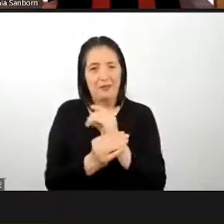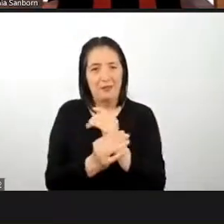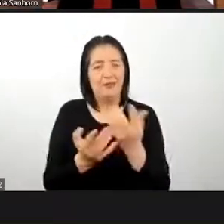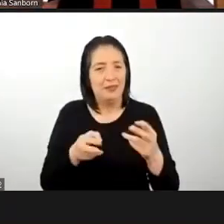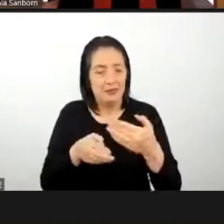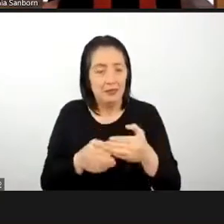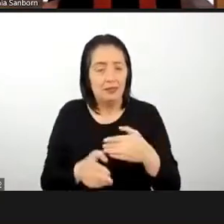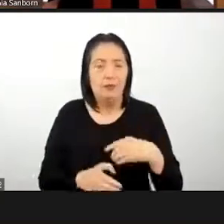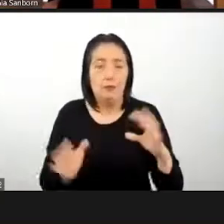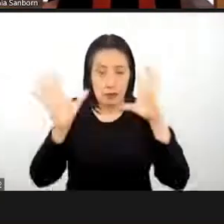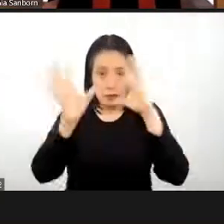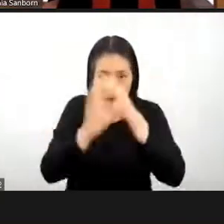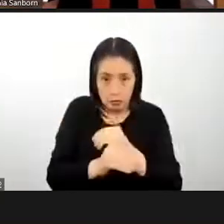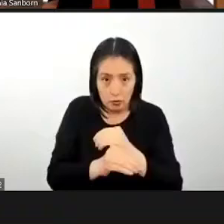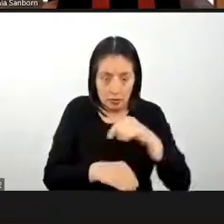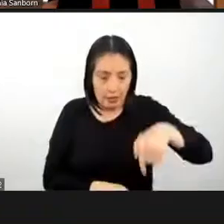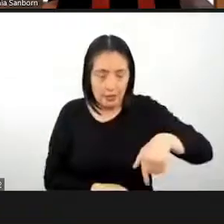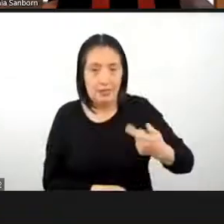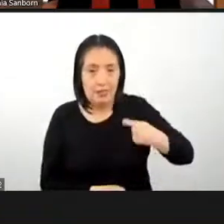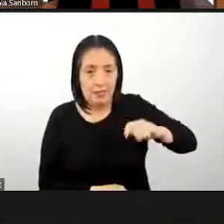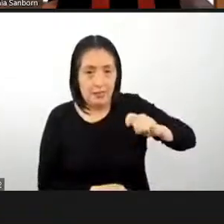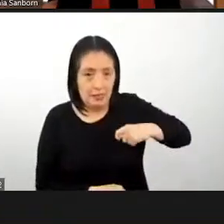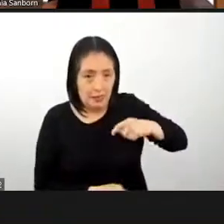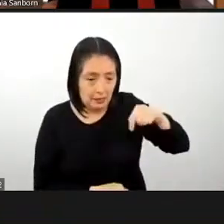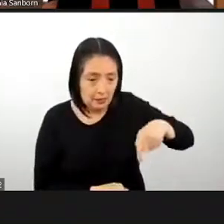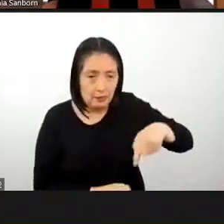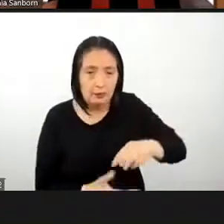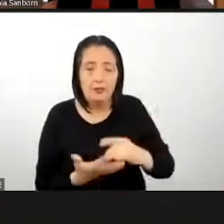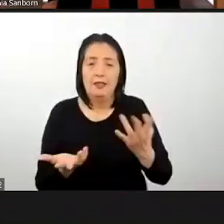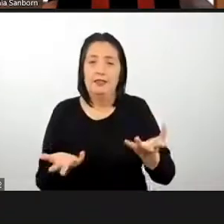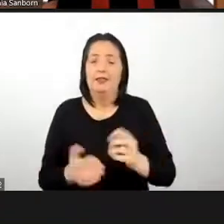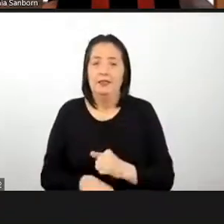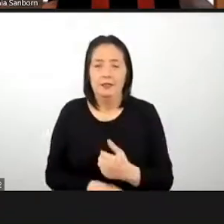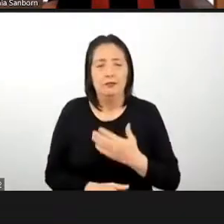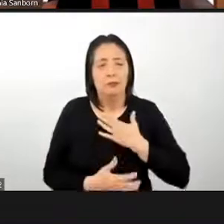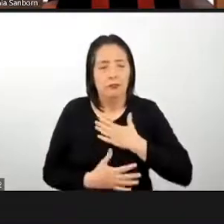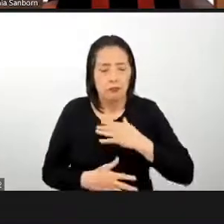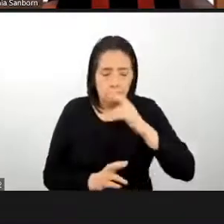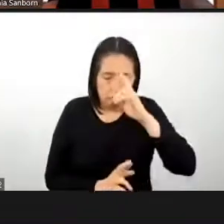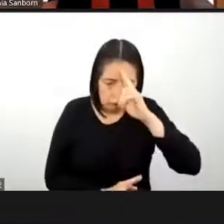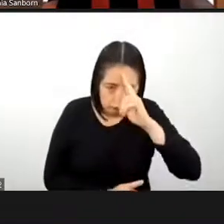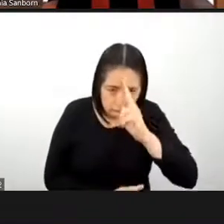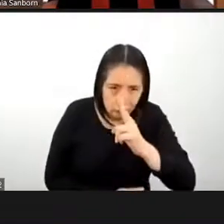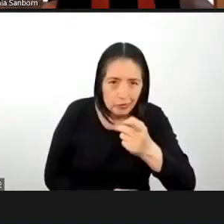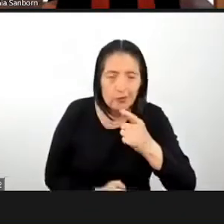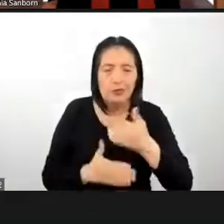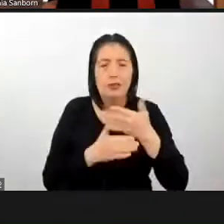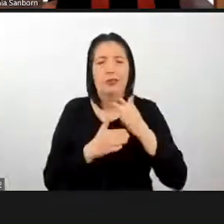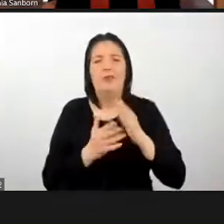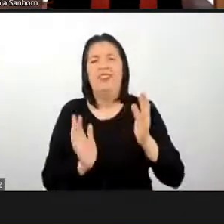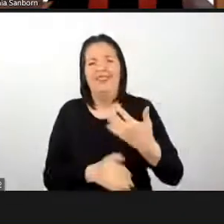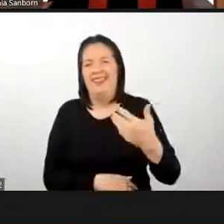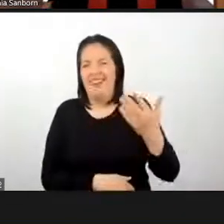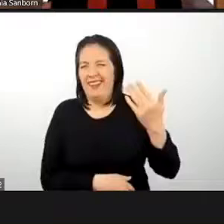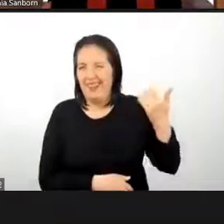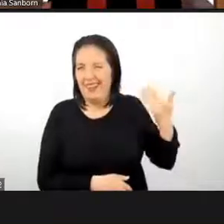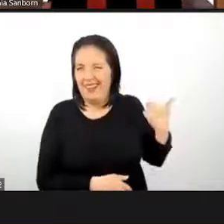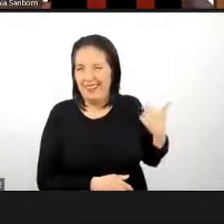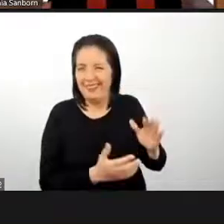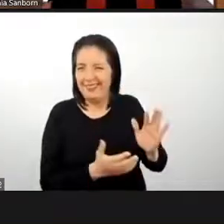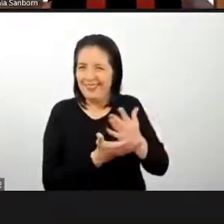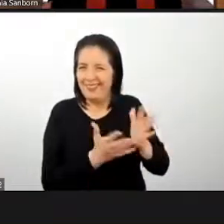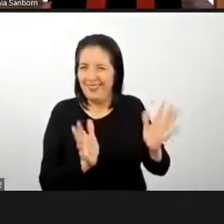Madrid. Es un honor para mí y un placer el compartir, porque hace mucho que no